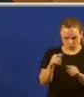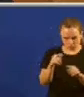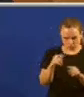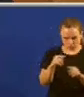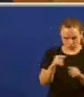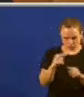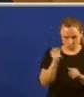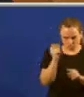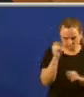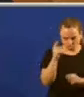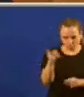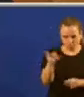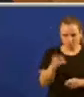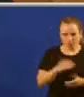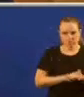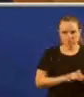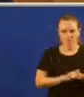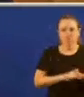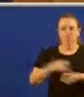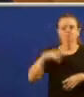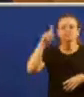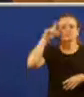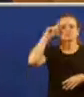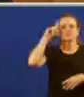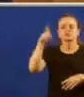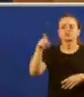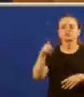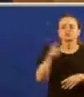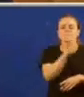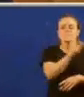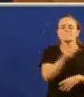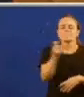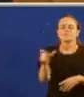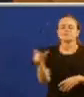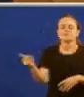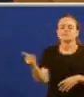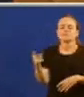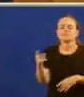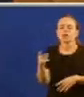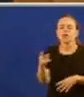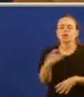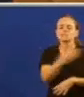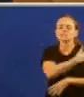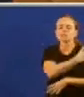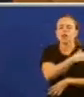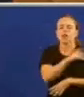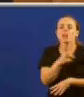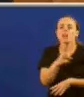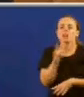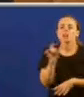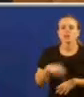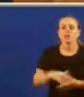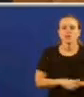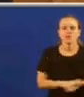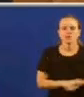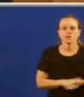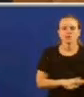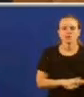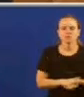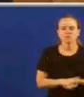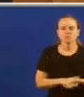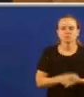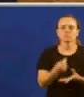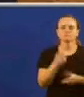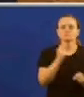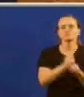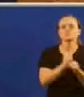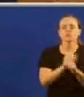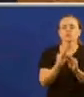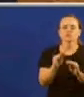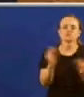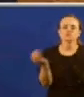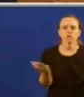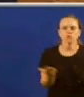Non sei se pode decirnos quen son as persoas que están con vostede nesta foto, a que se dedican.